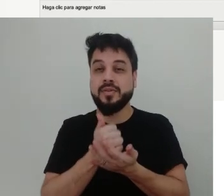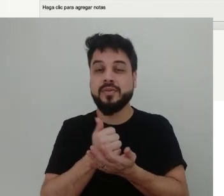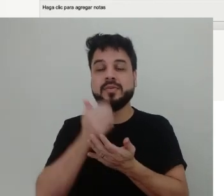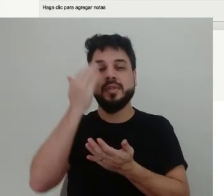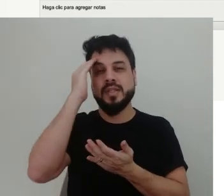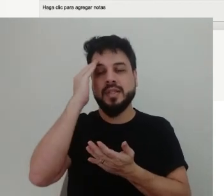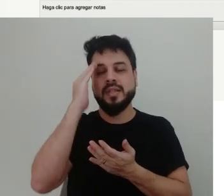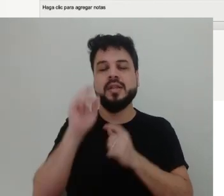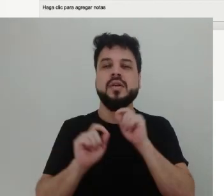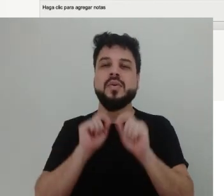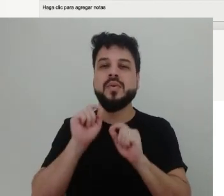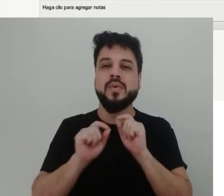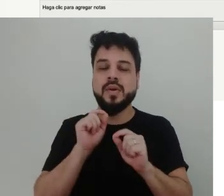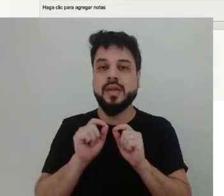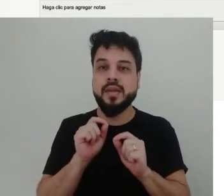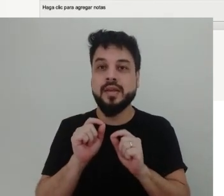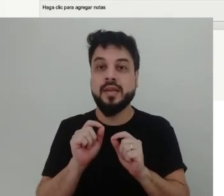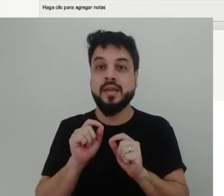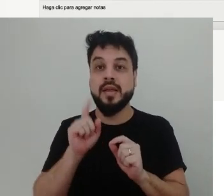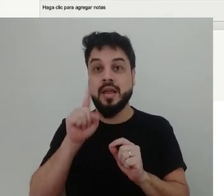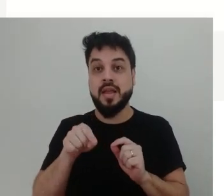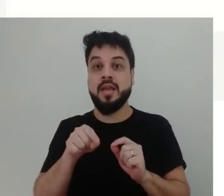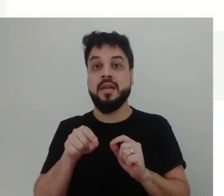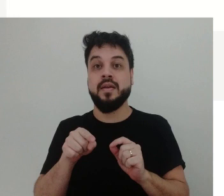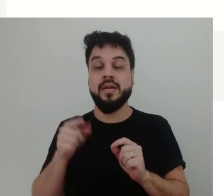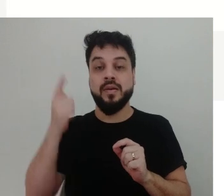y árboles. Eso sería.